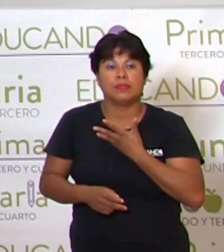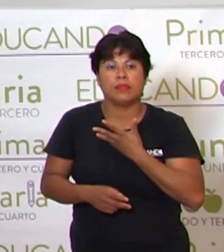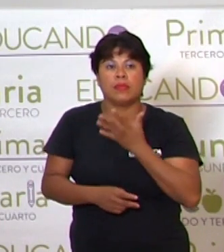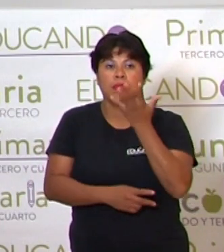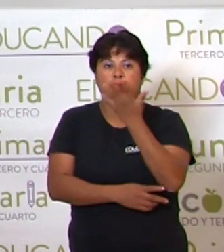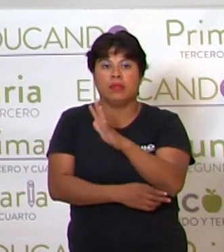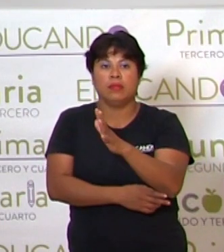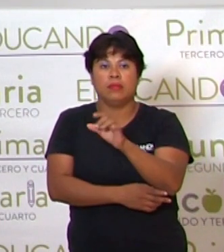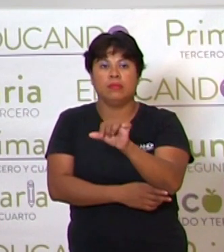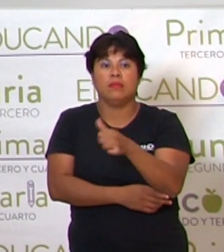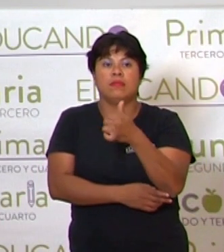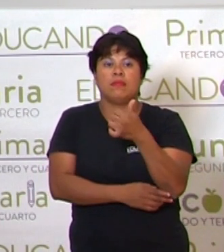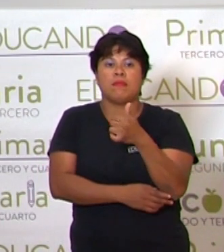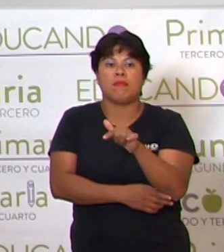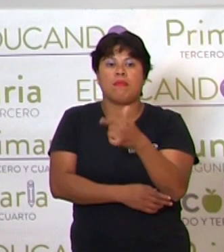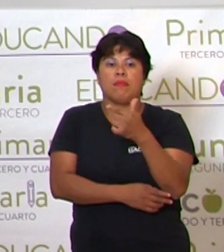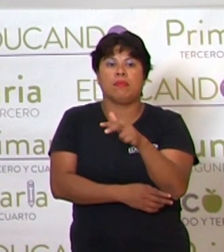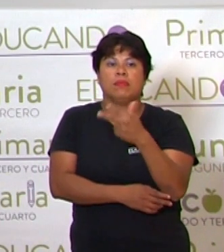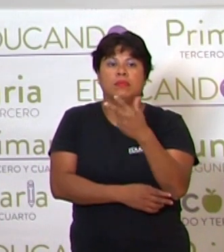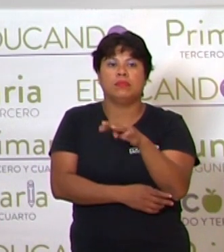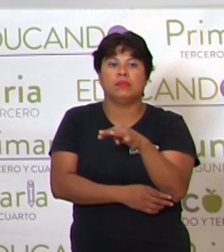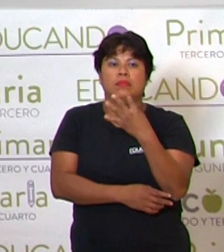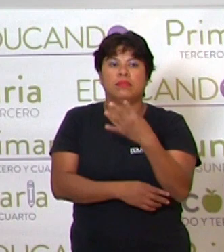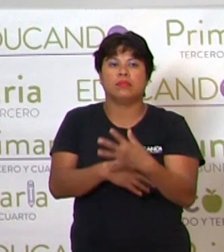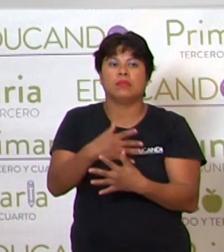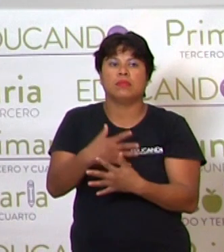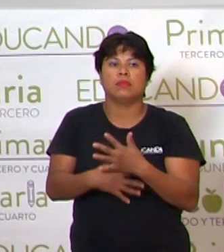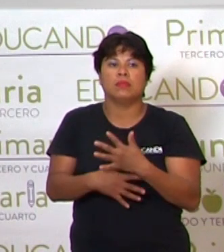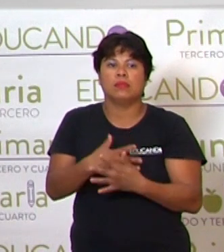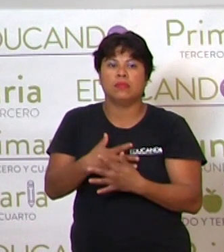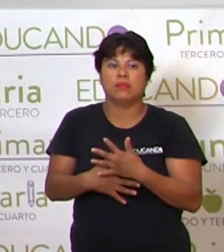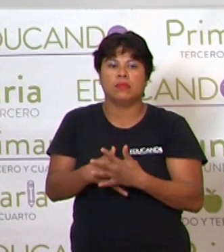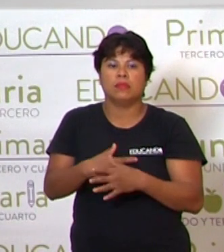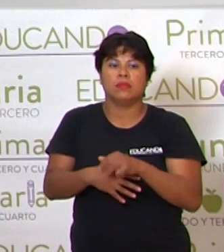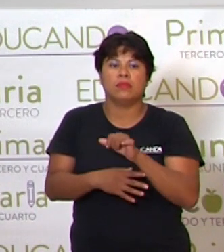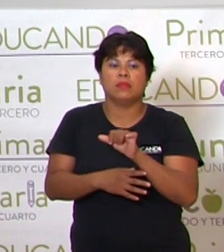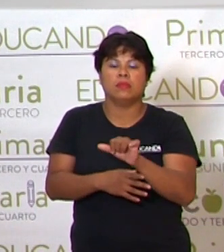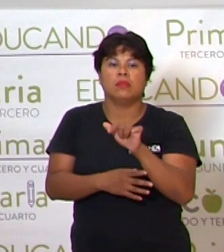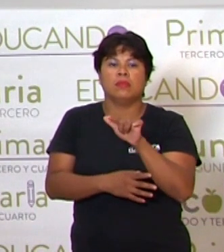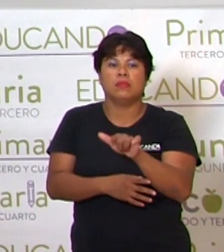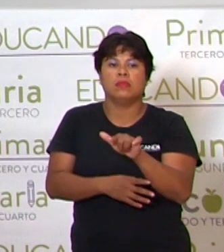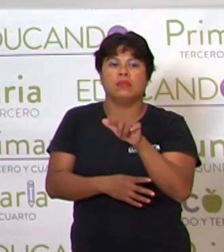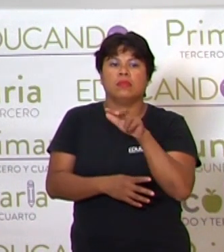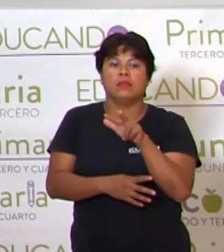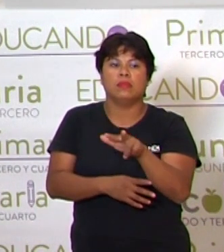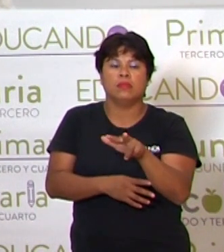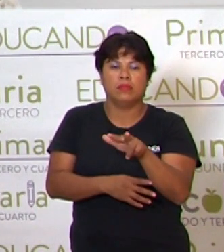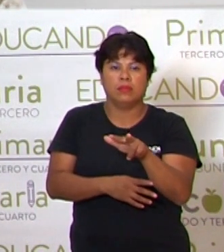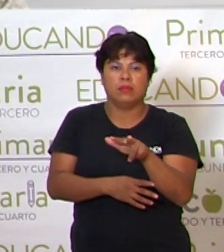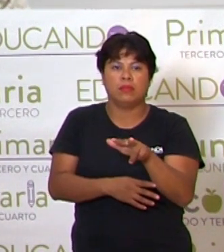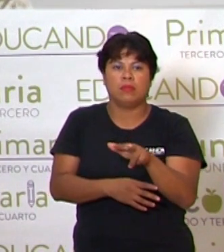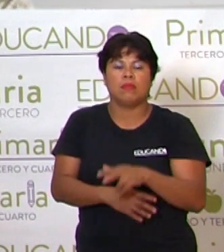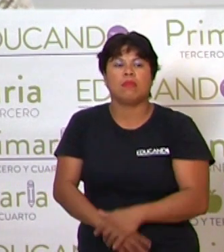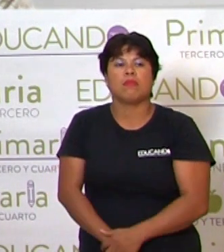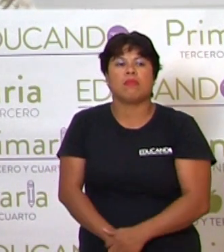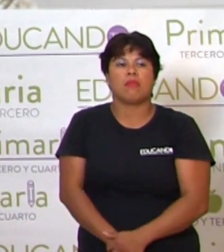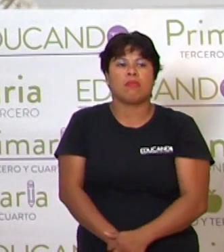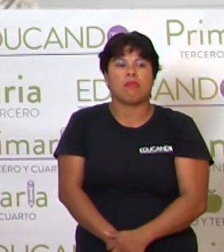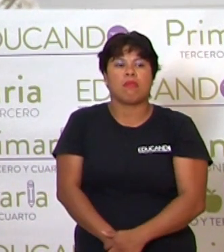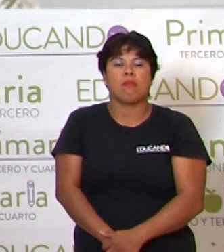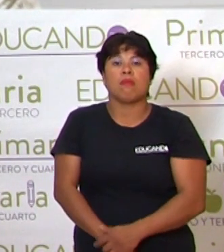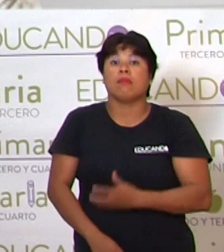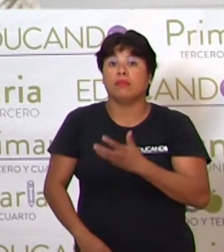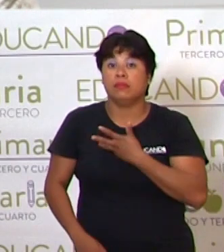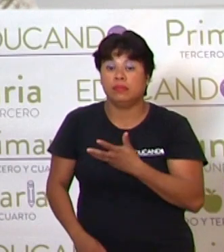10, 11, 12, 13, 14, 15, 16, 17 y 18.